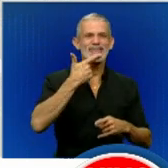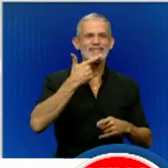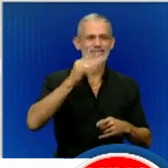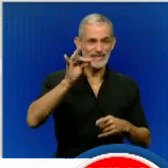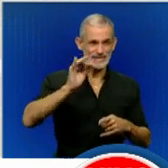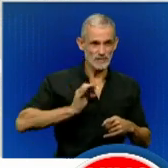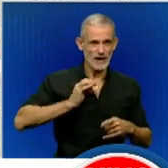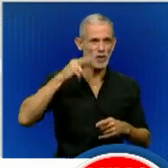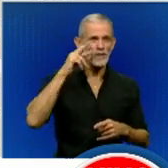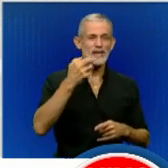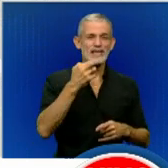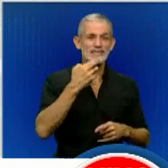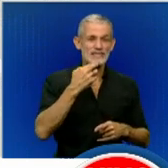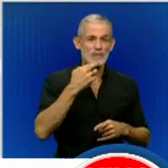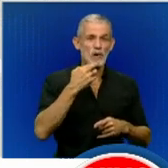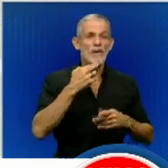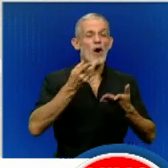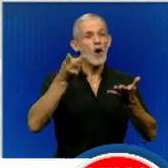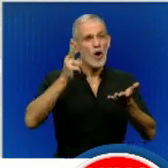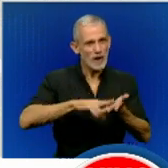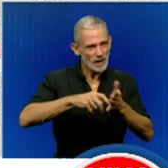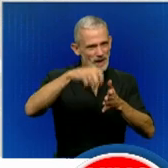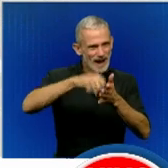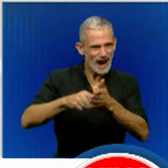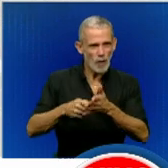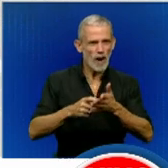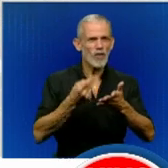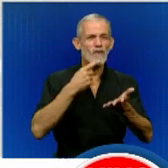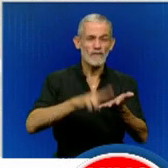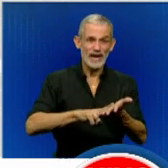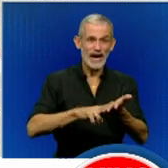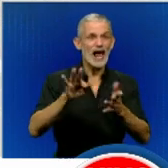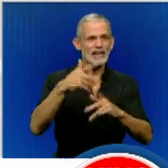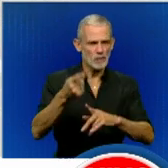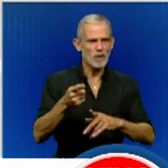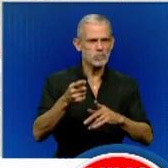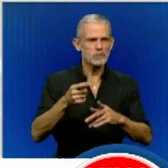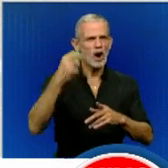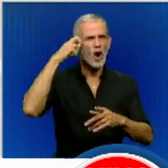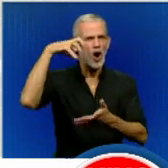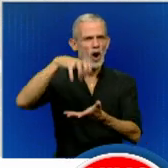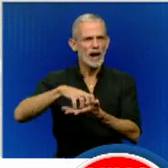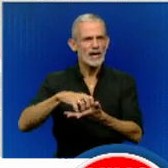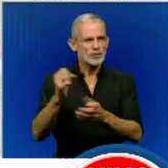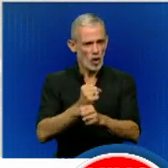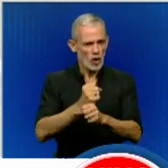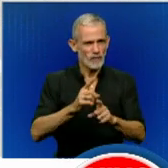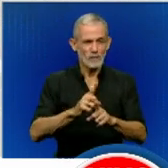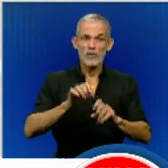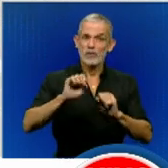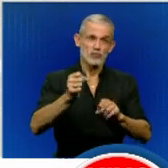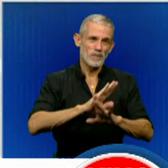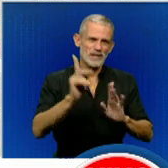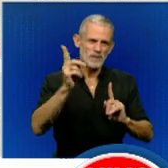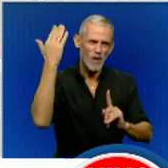de 2019 se rubrica un nuevo consenso fiscal luego refrendado por el congreso donde se suspenden muchos de